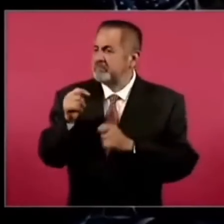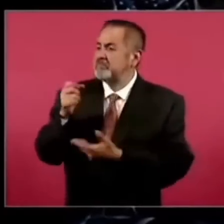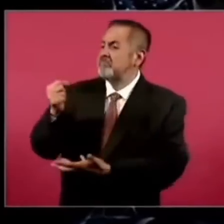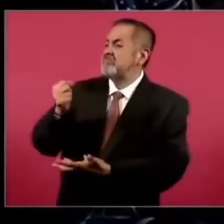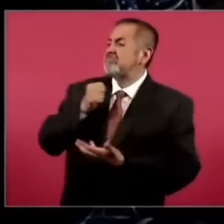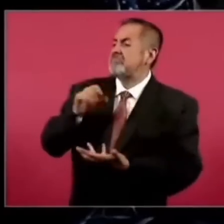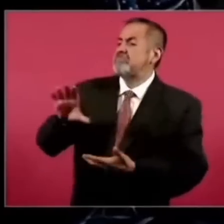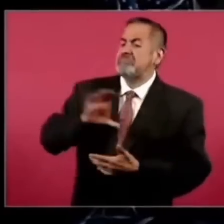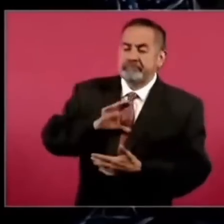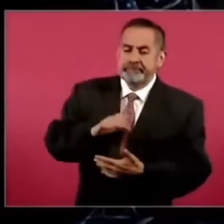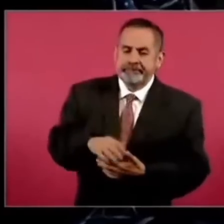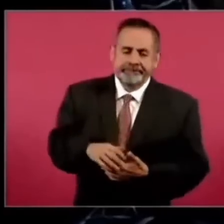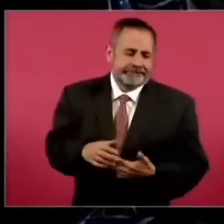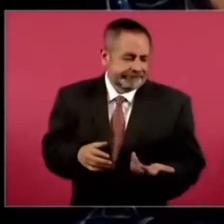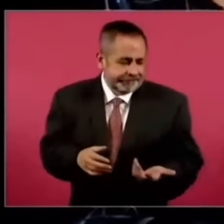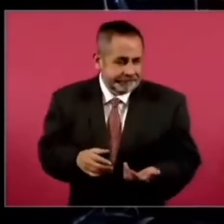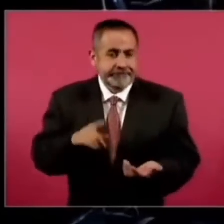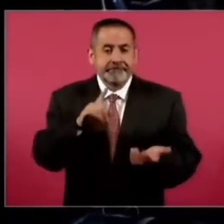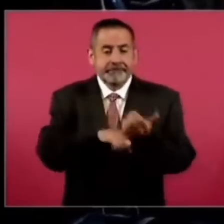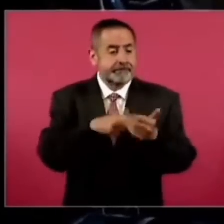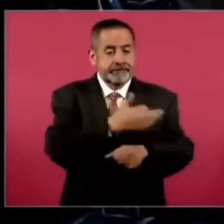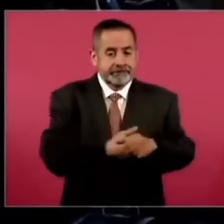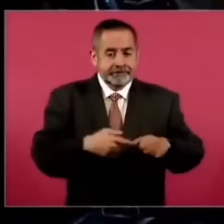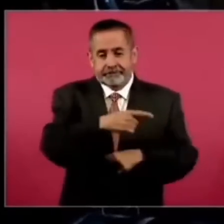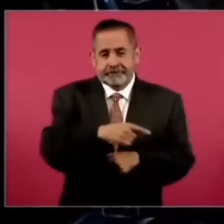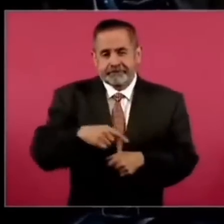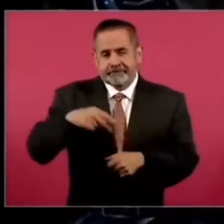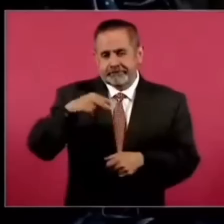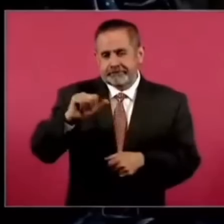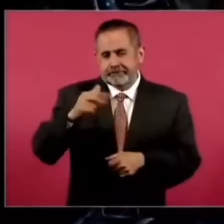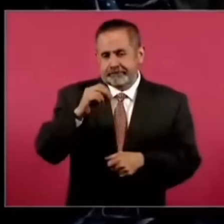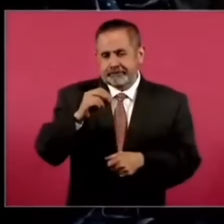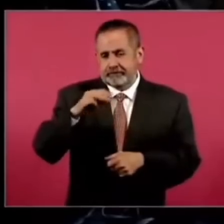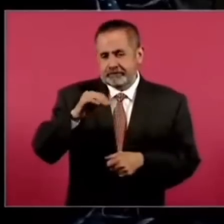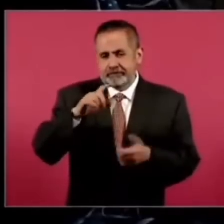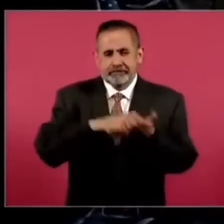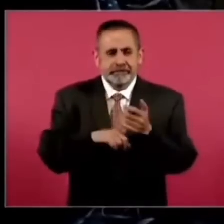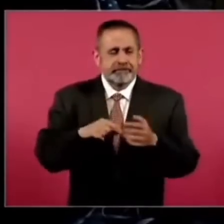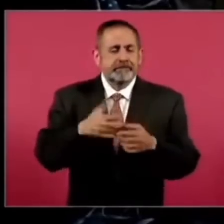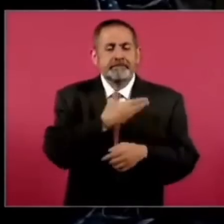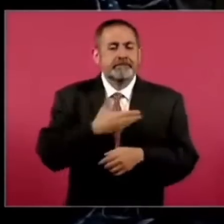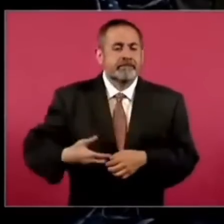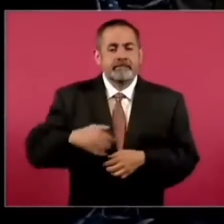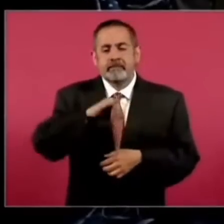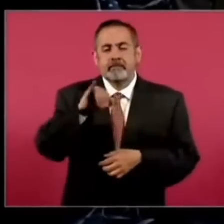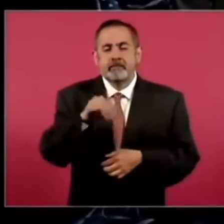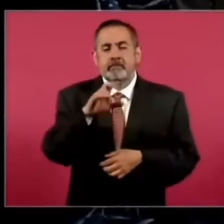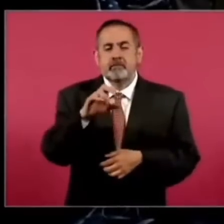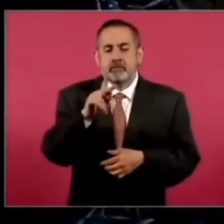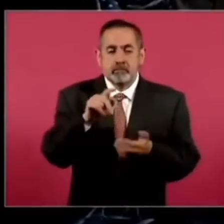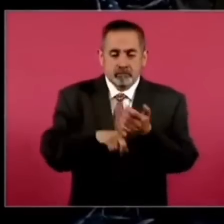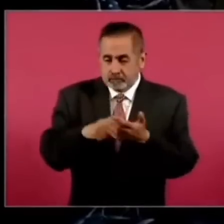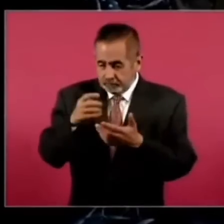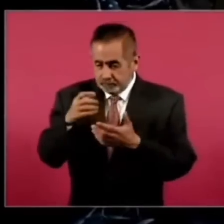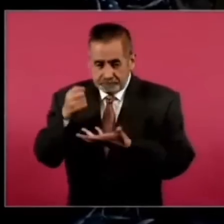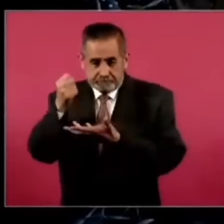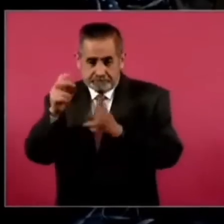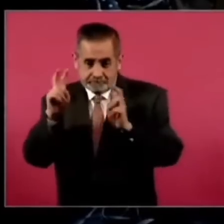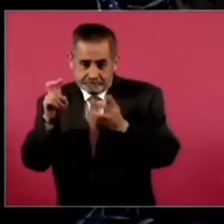presupuesto. Ya en la tarde, Nacho Mier, el presidente Jucopo, los que van a Cámara de Diputados, que van a hacerlo el tema del